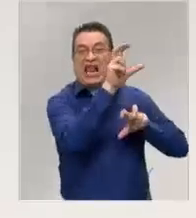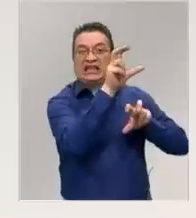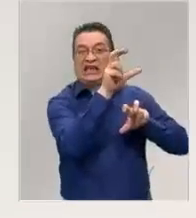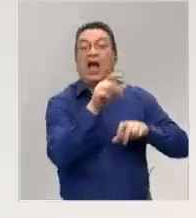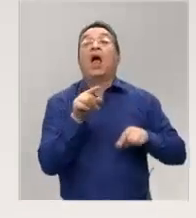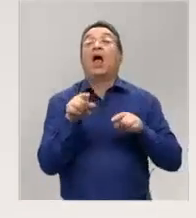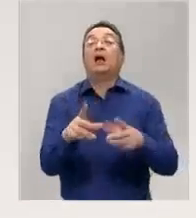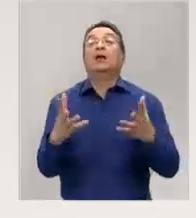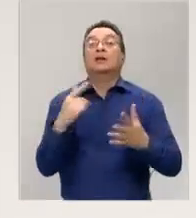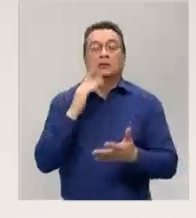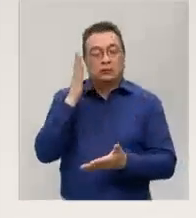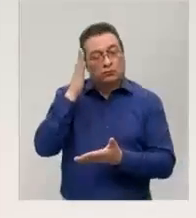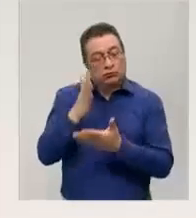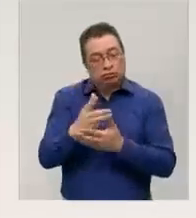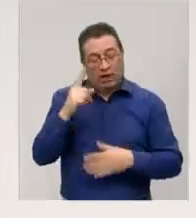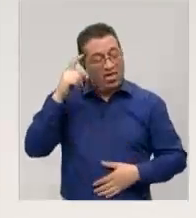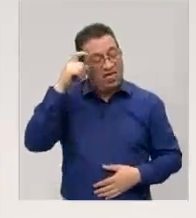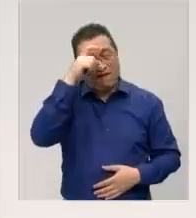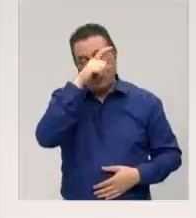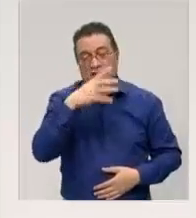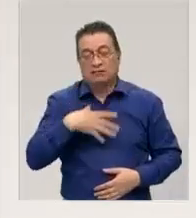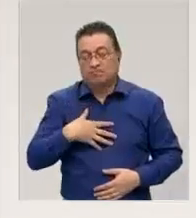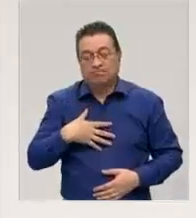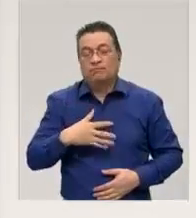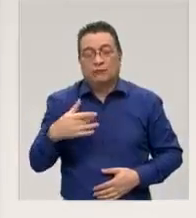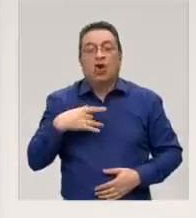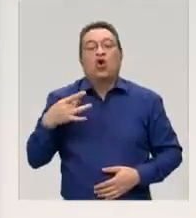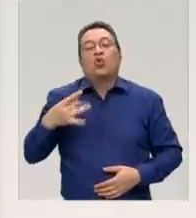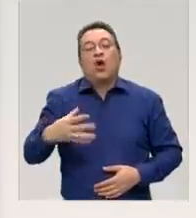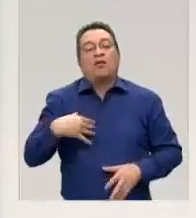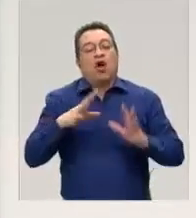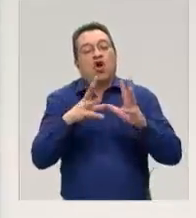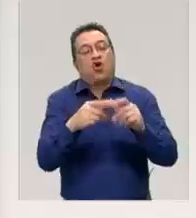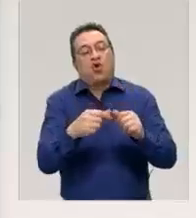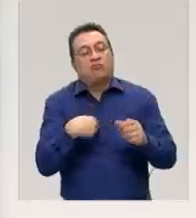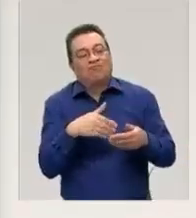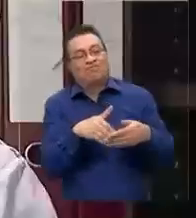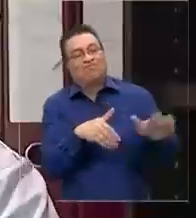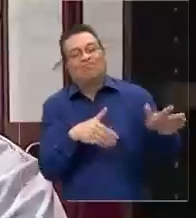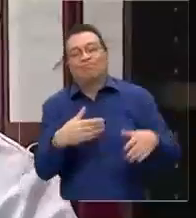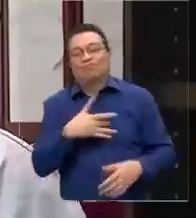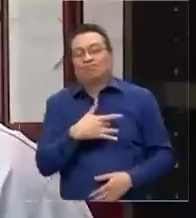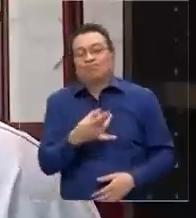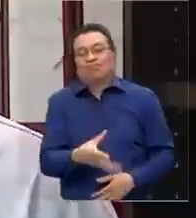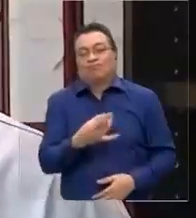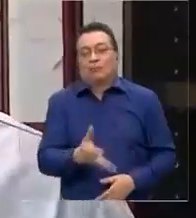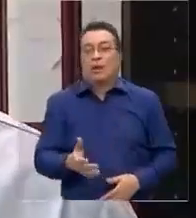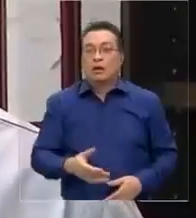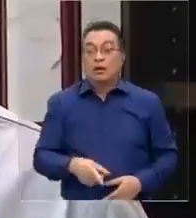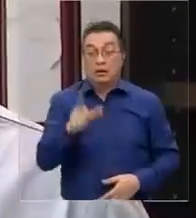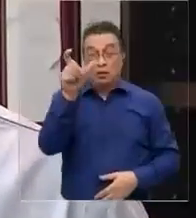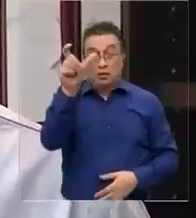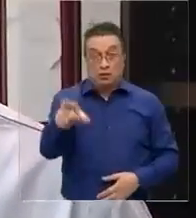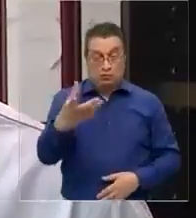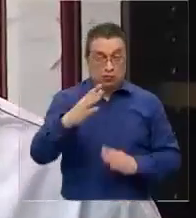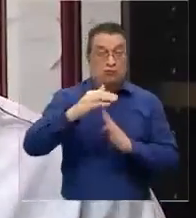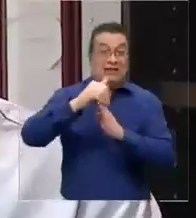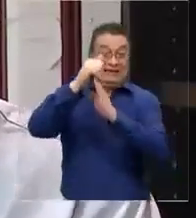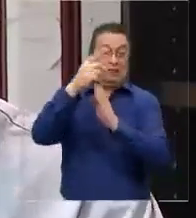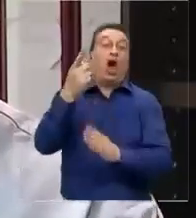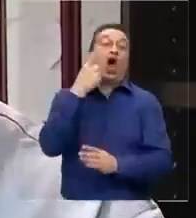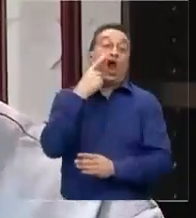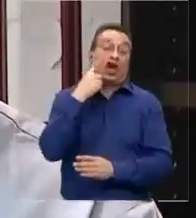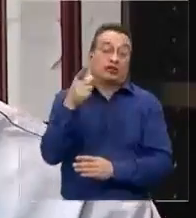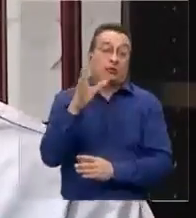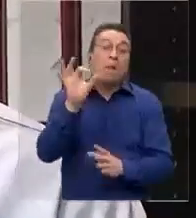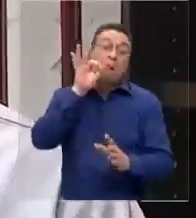decisión increíblemente difícil de tomar y me duele separarme del club de esta manera. Es uno de los oligarcas conocidos, tal vez no